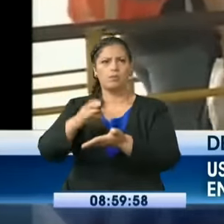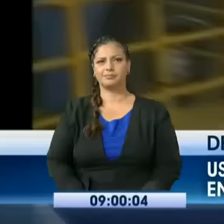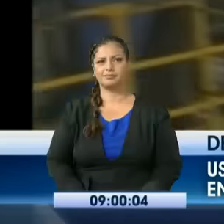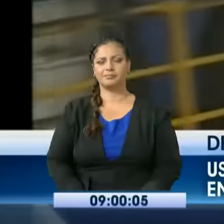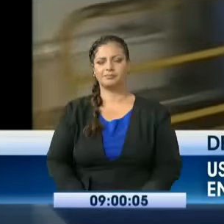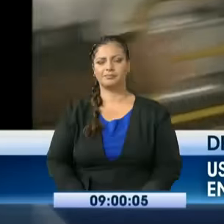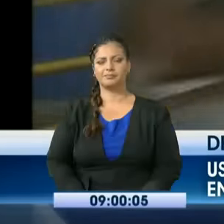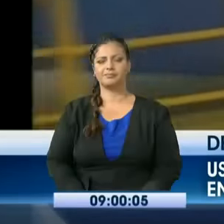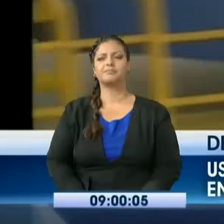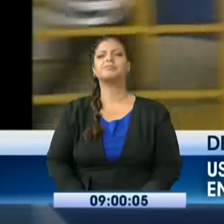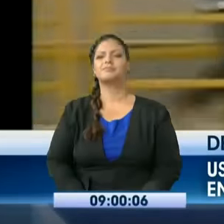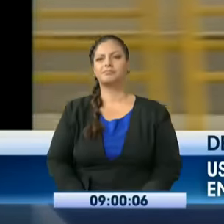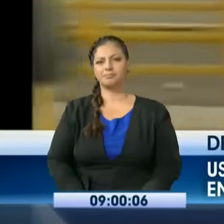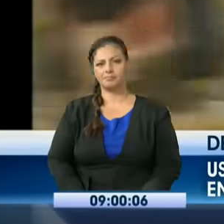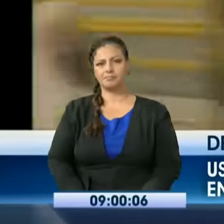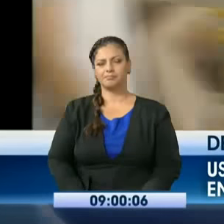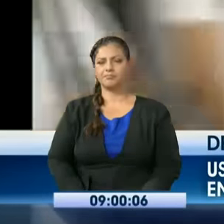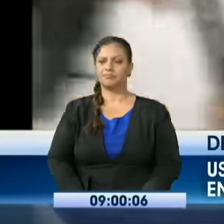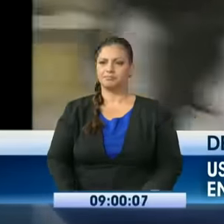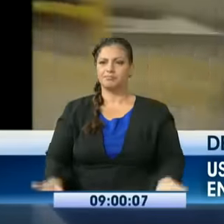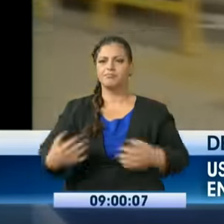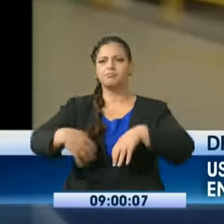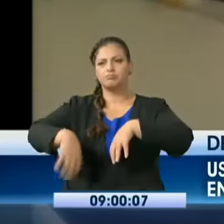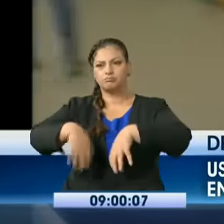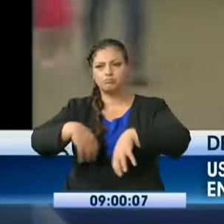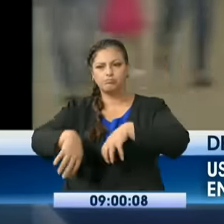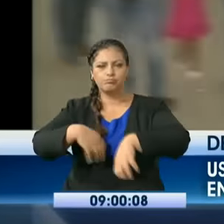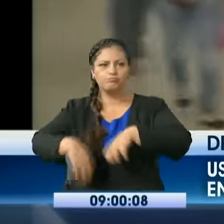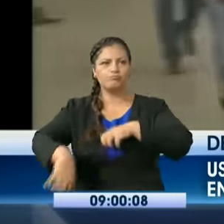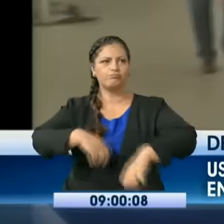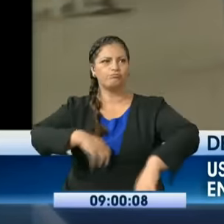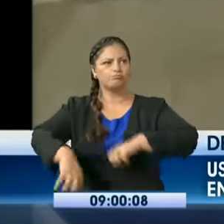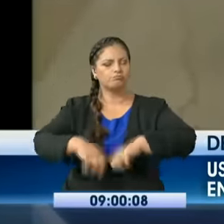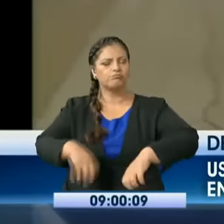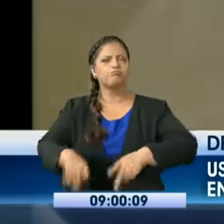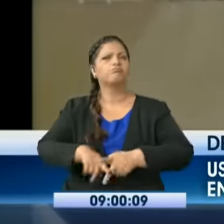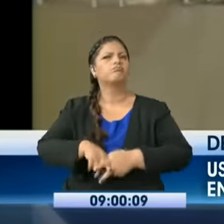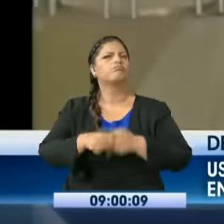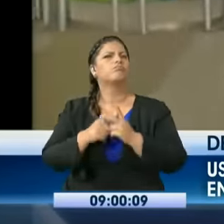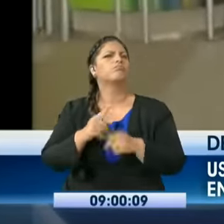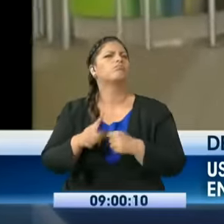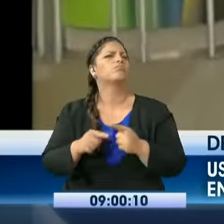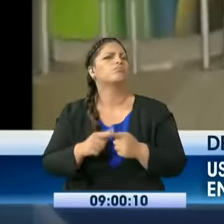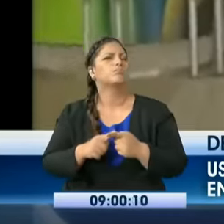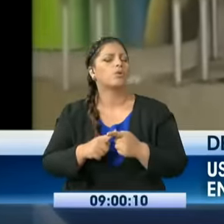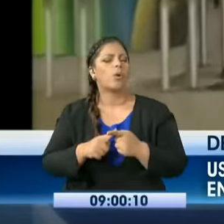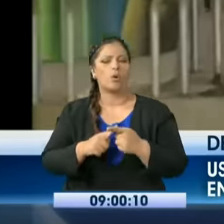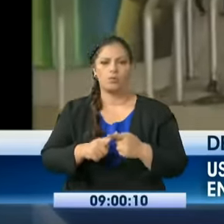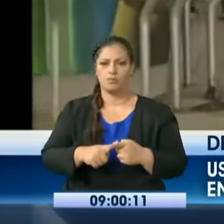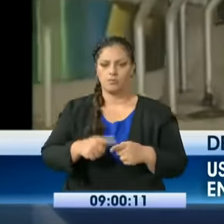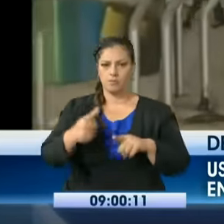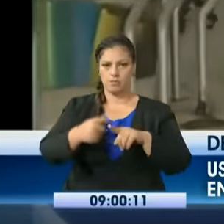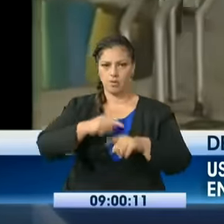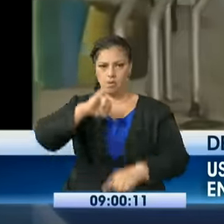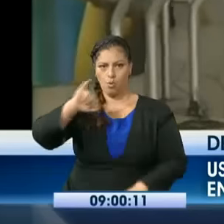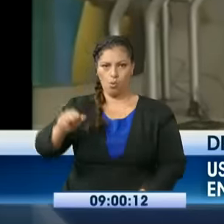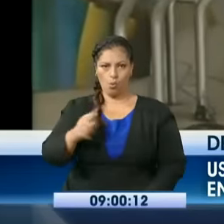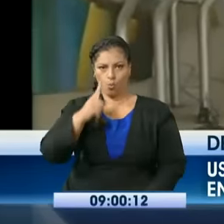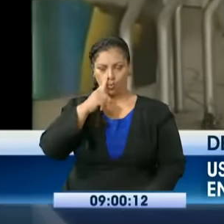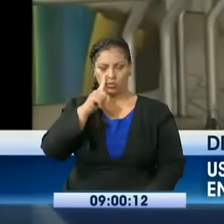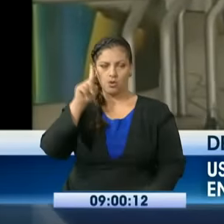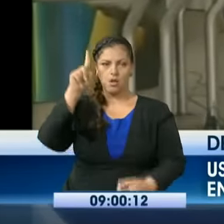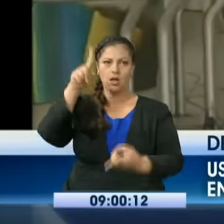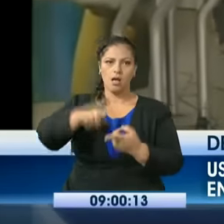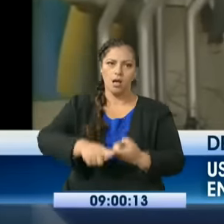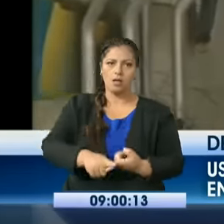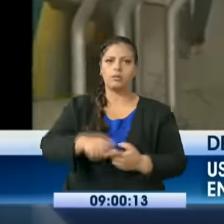fiscales, actividad que tenemos nosotros permanente y vamos a realizar desde junio a octubre, ¿verdad? Esas 80